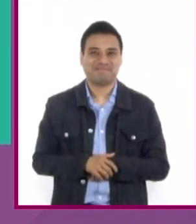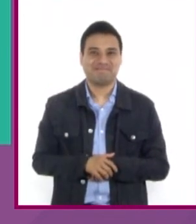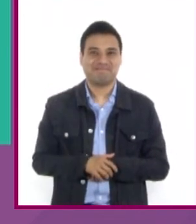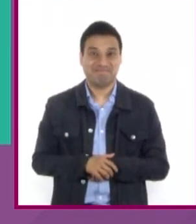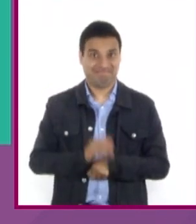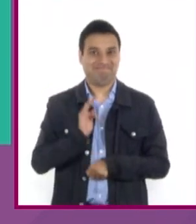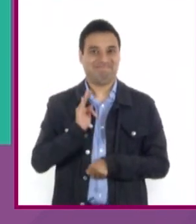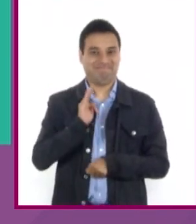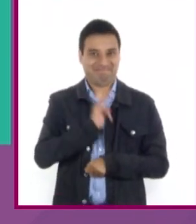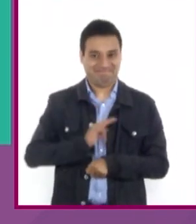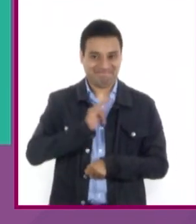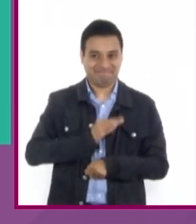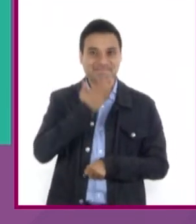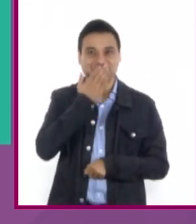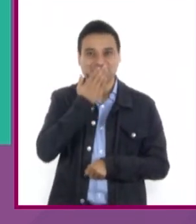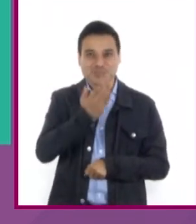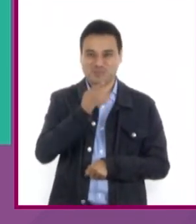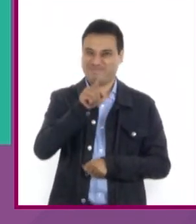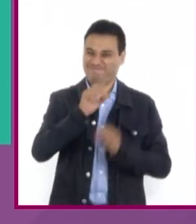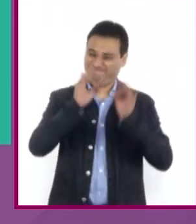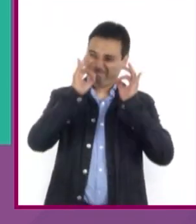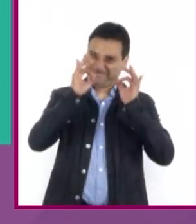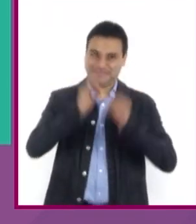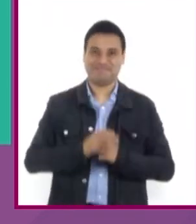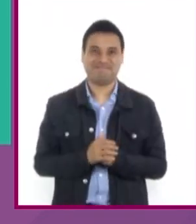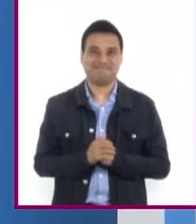Te felicito, lo hiciste muy bien.